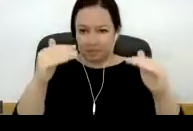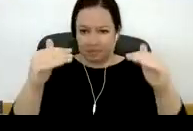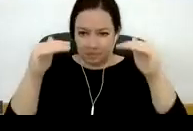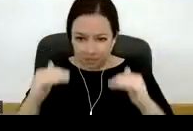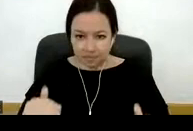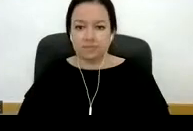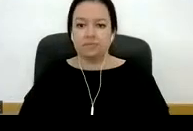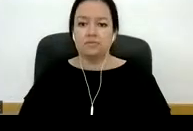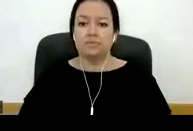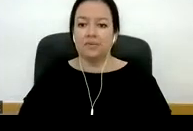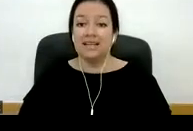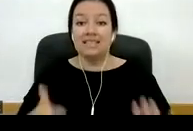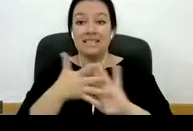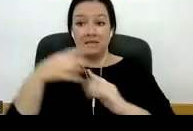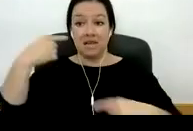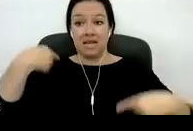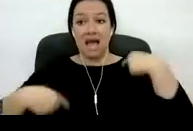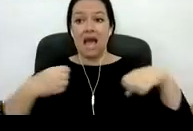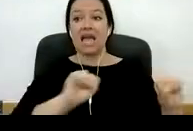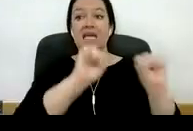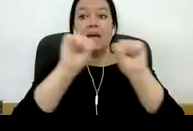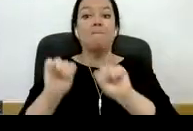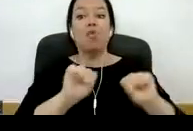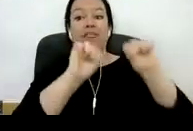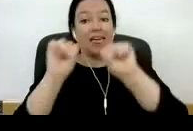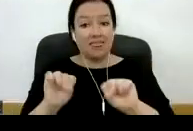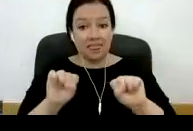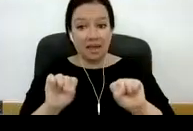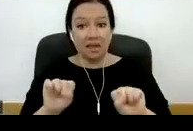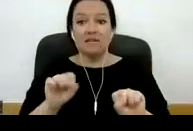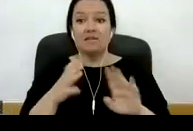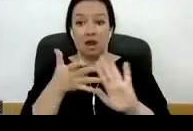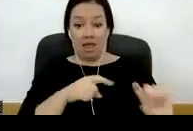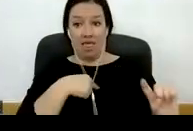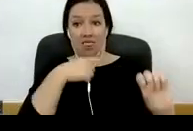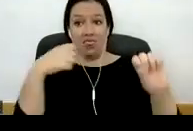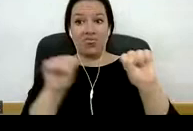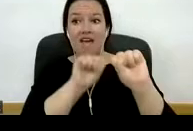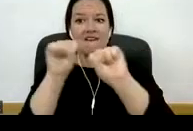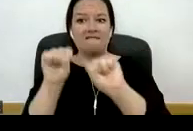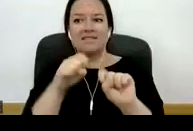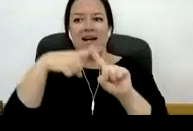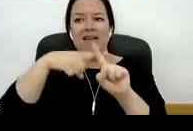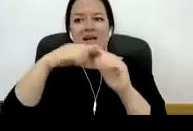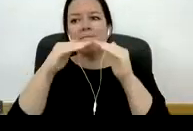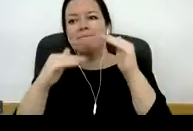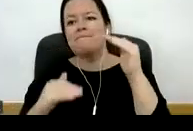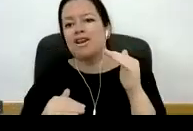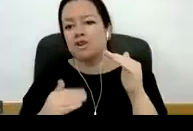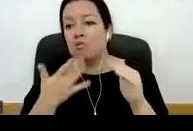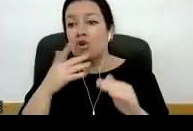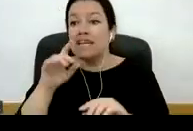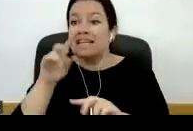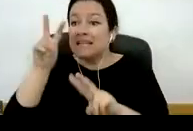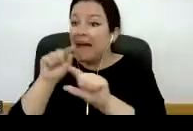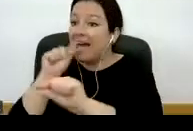porque hay cambios en la inmunidad. La función inmunológica disminuye, no es tan eficaz a la hora de gestionar infecciones, por lo tanto